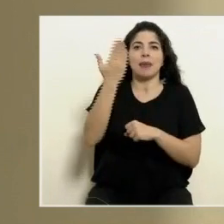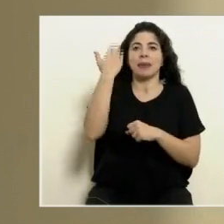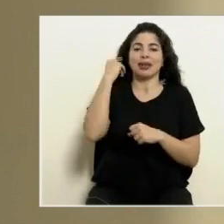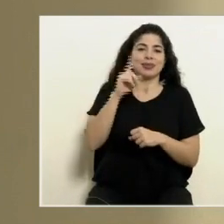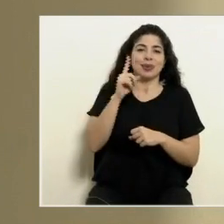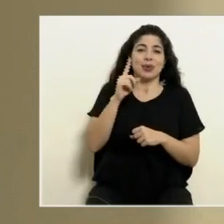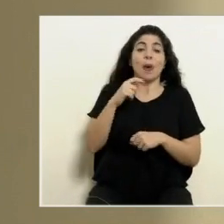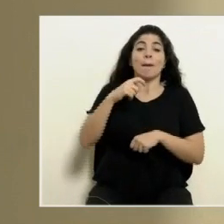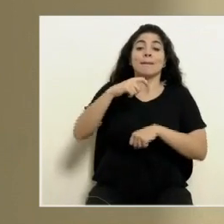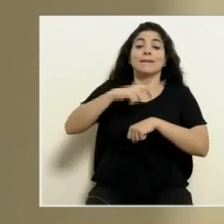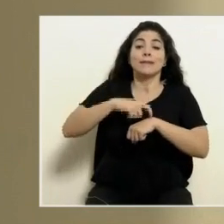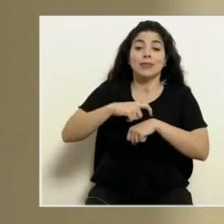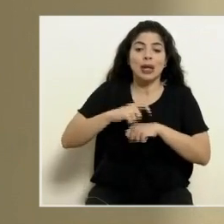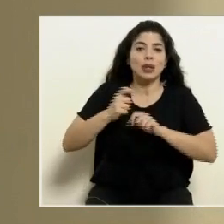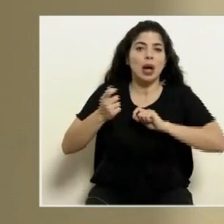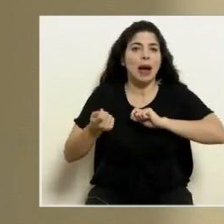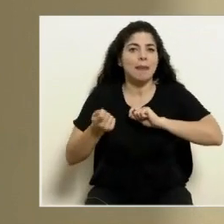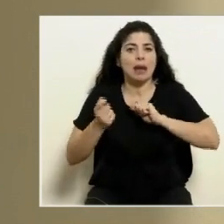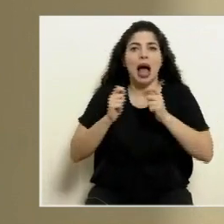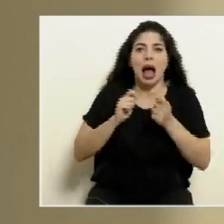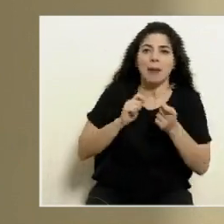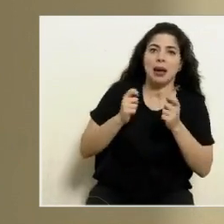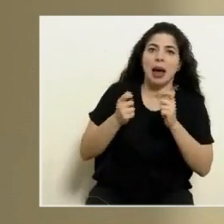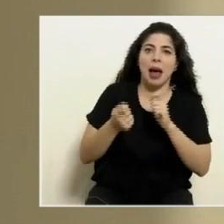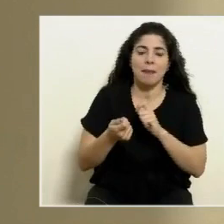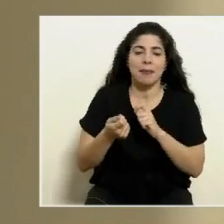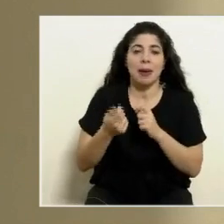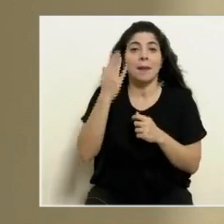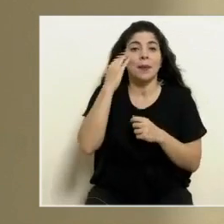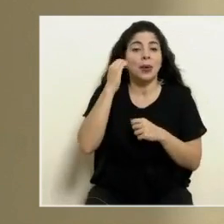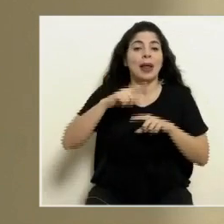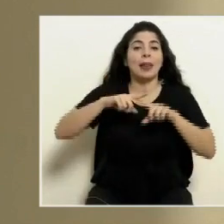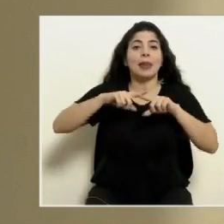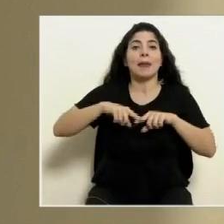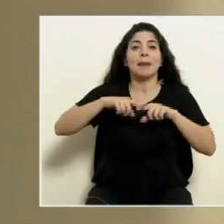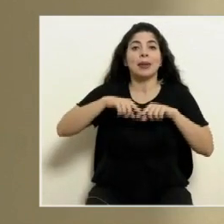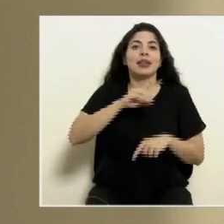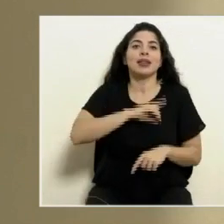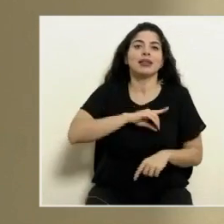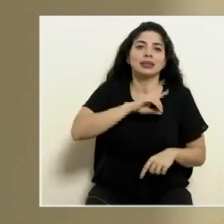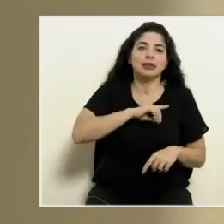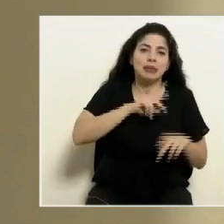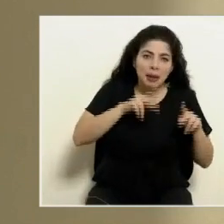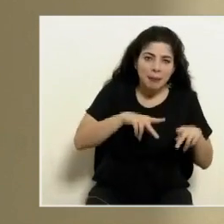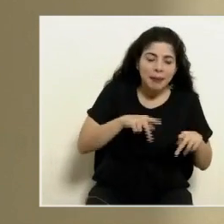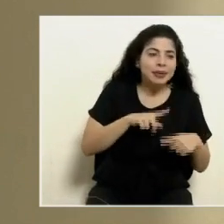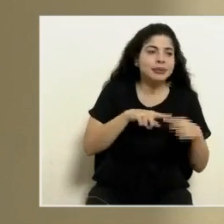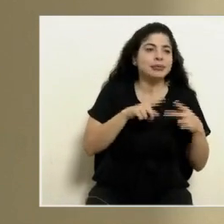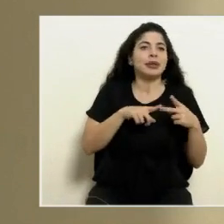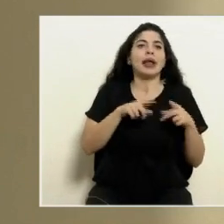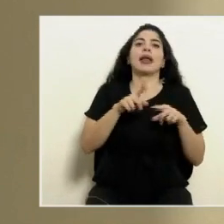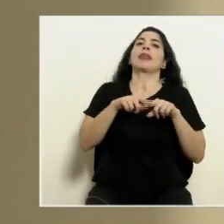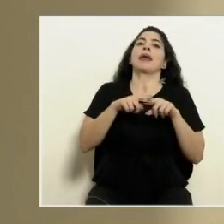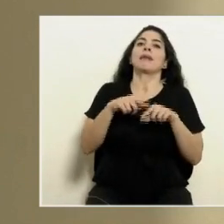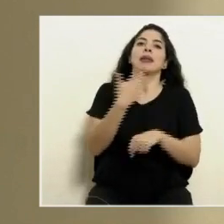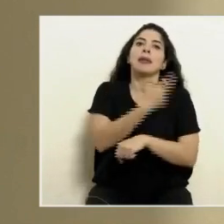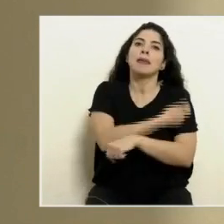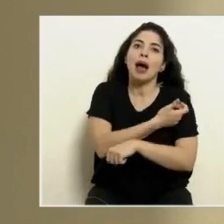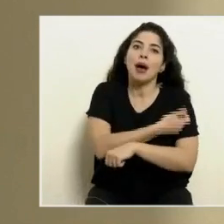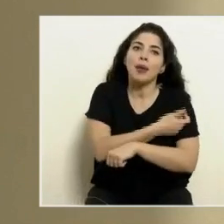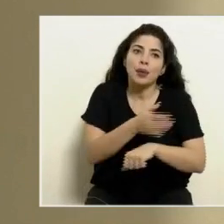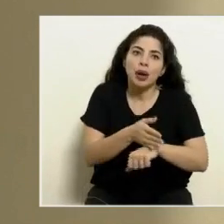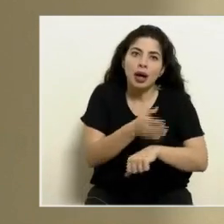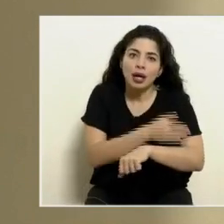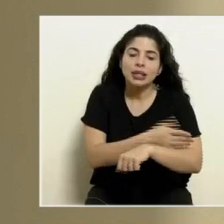cada momento también es diferente, porque en esto entra en juego mucho justamente el nivel de disciplina de la población, el avance con la vacunación, el